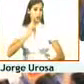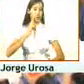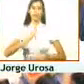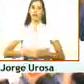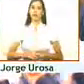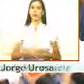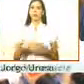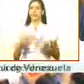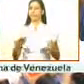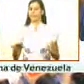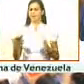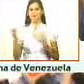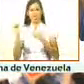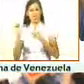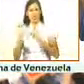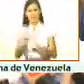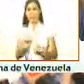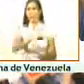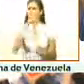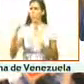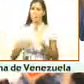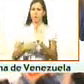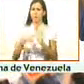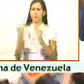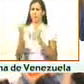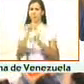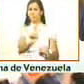No nos queda más que rechazar